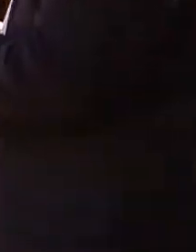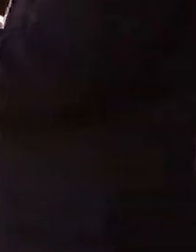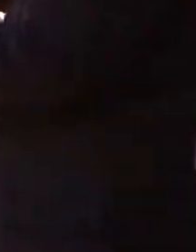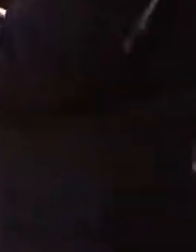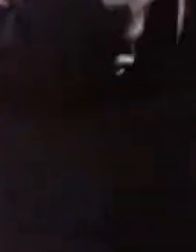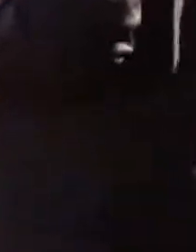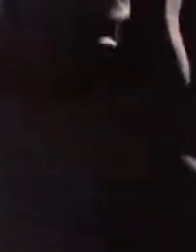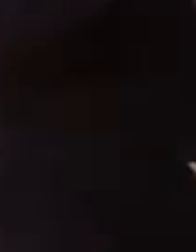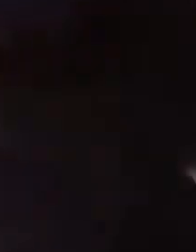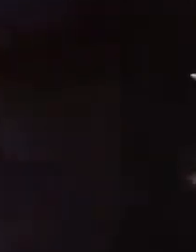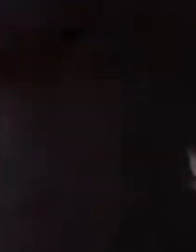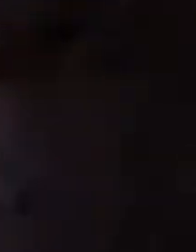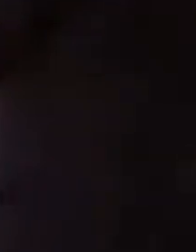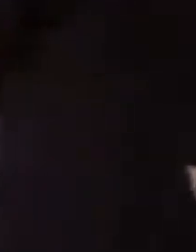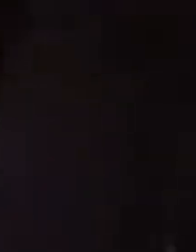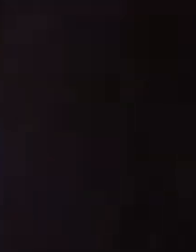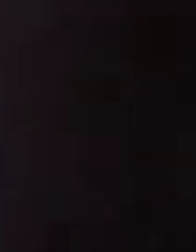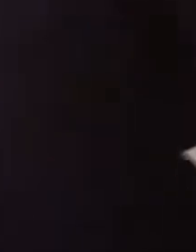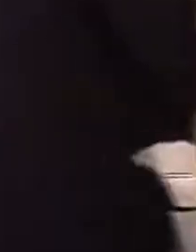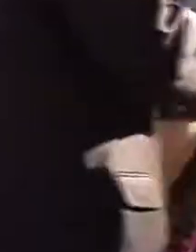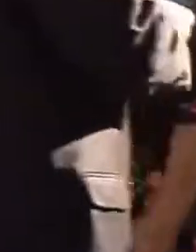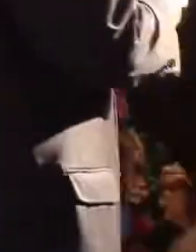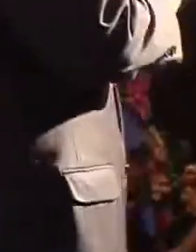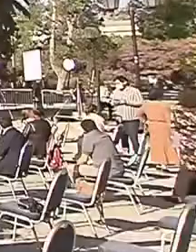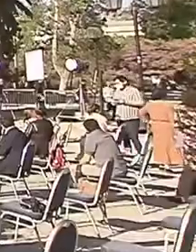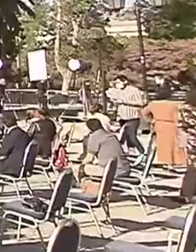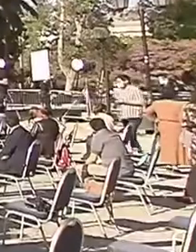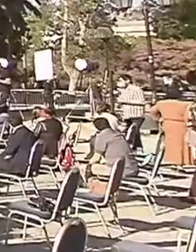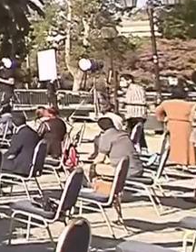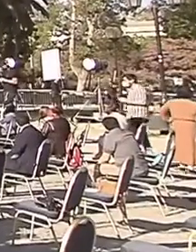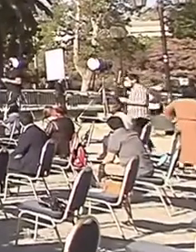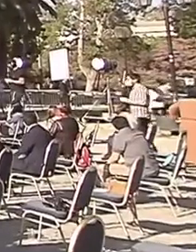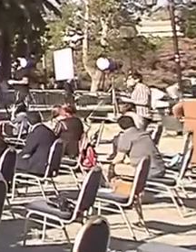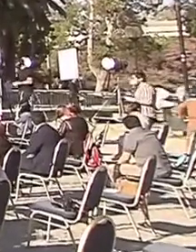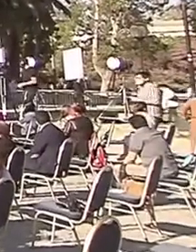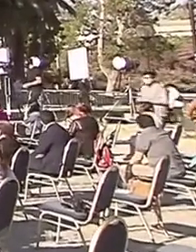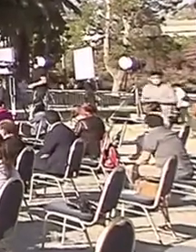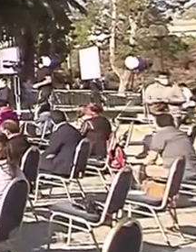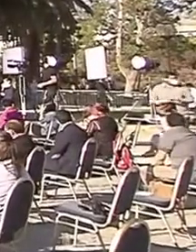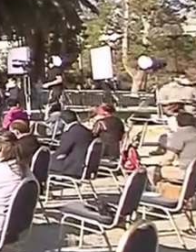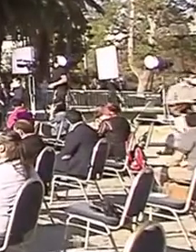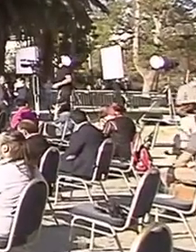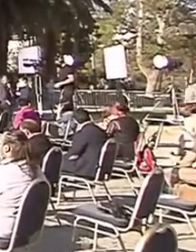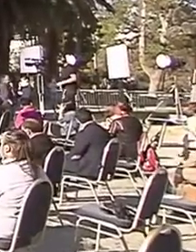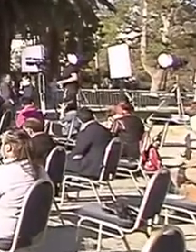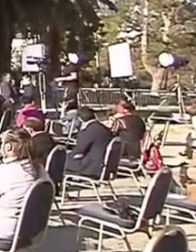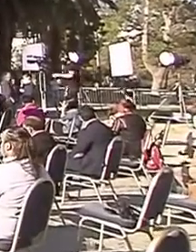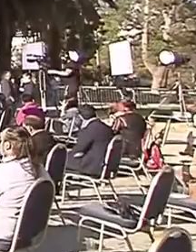Gracias.